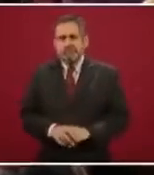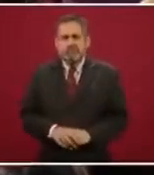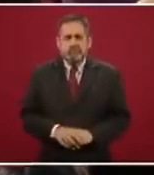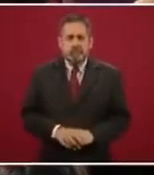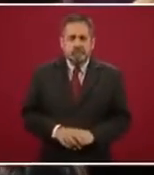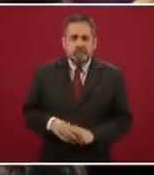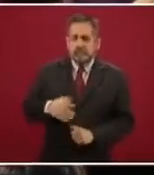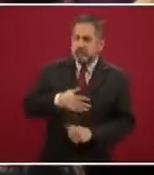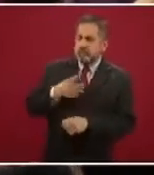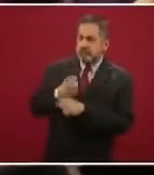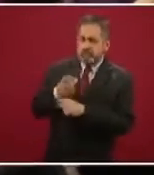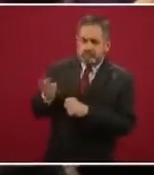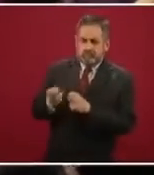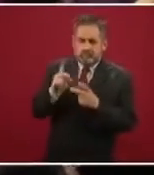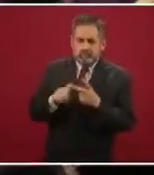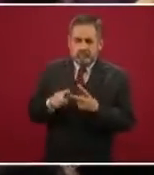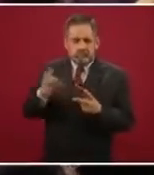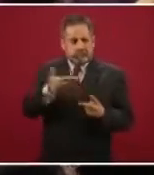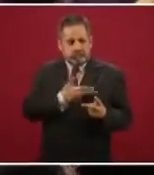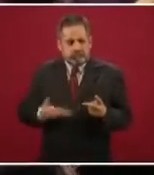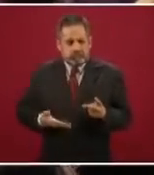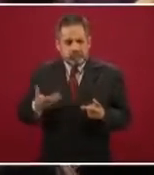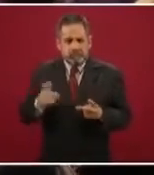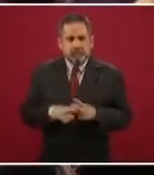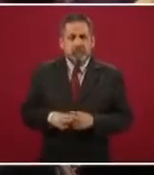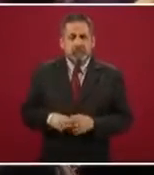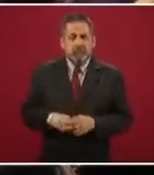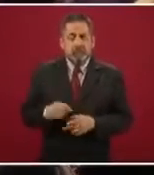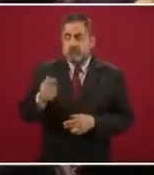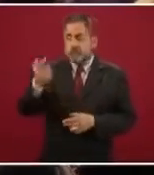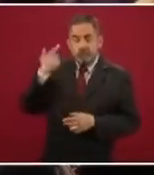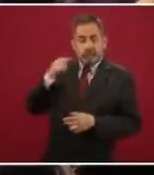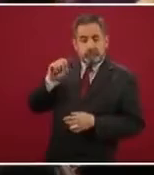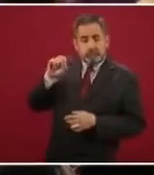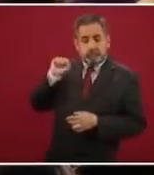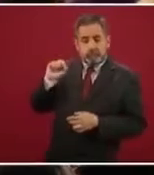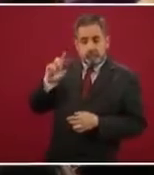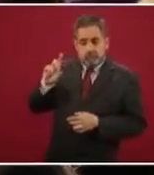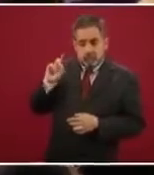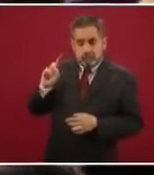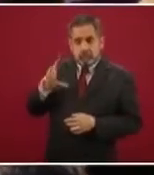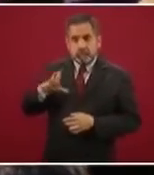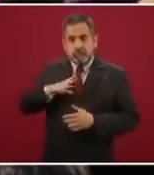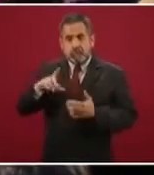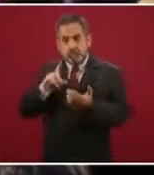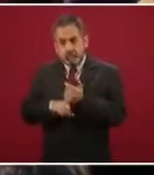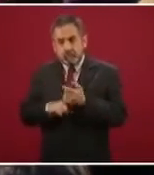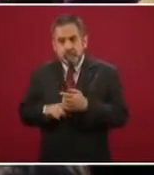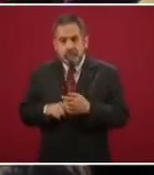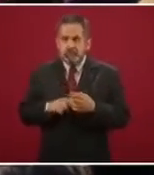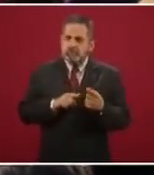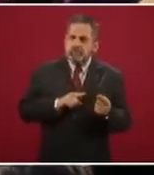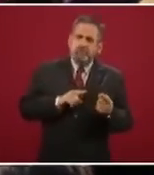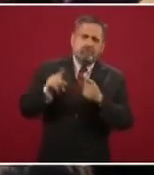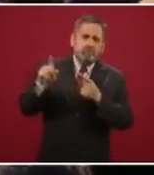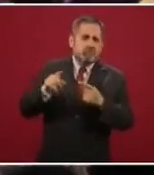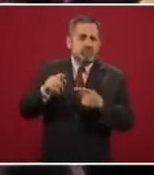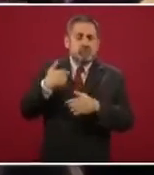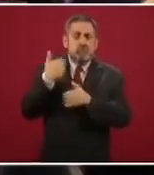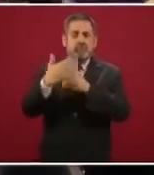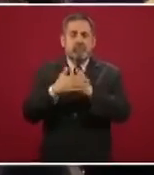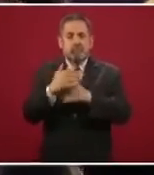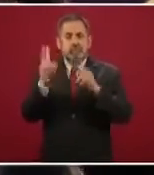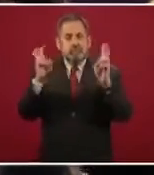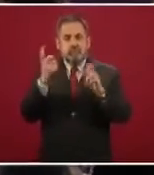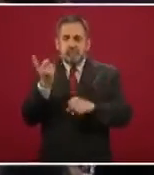tengo una segunda pregunta, presidente. Durante el fin de semana hubo una serie de descalificativos hacia el paro Un Día Sin